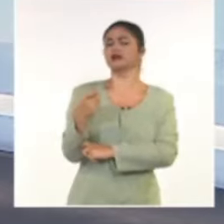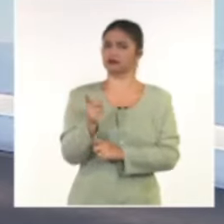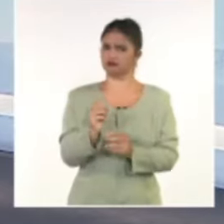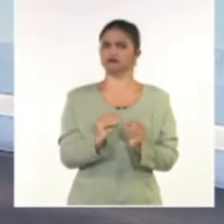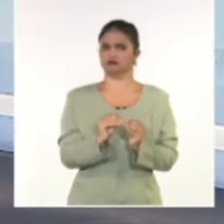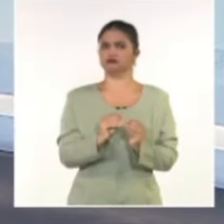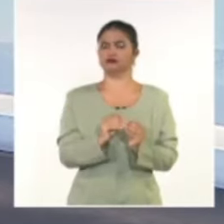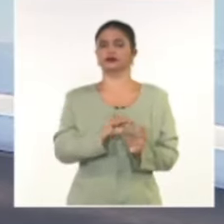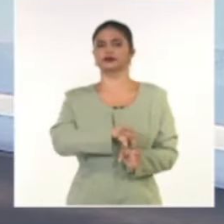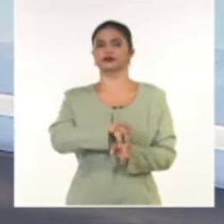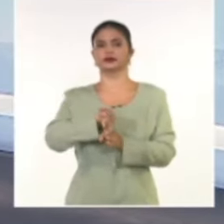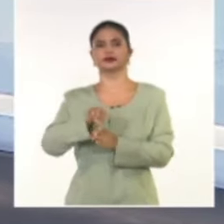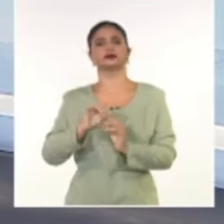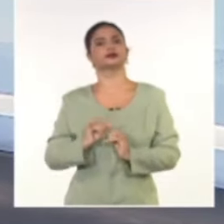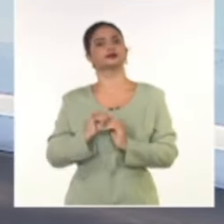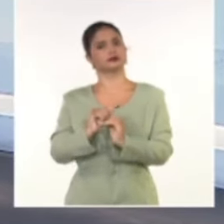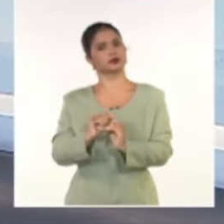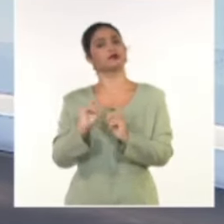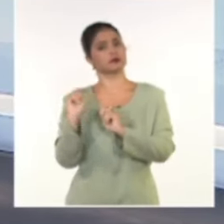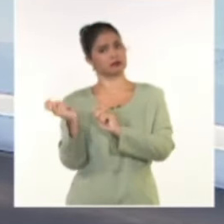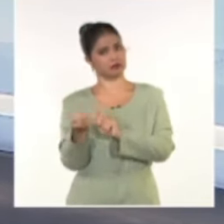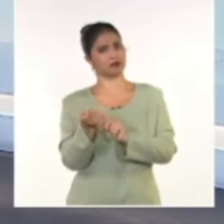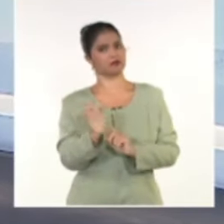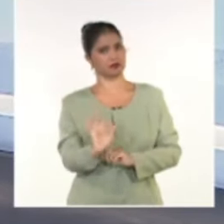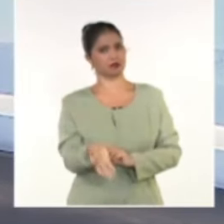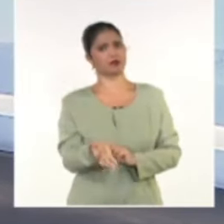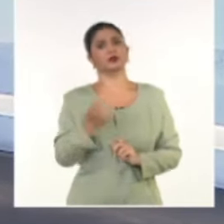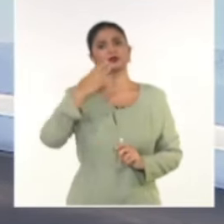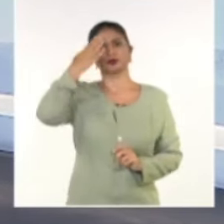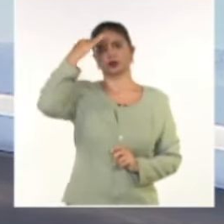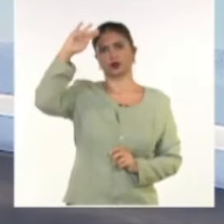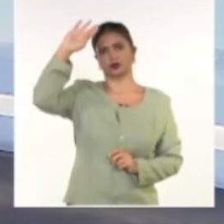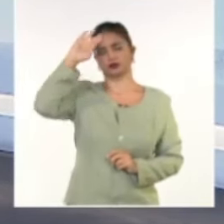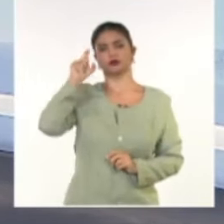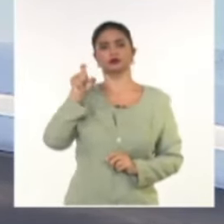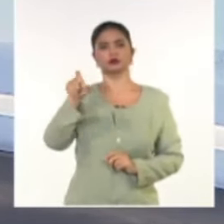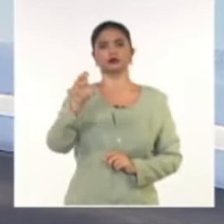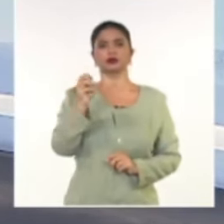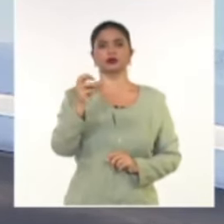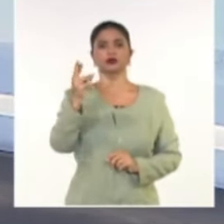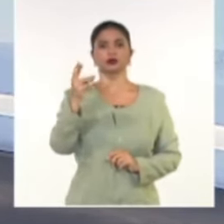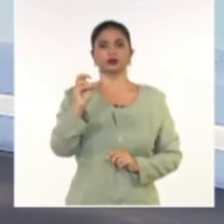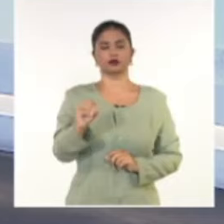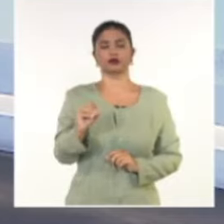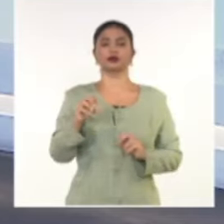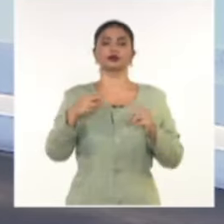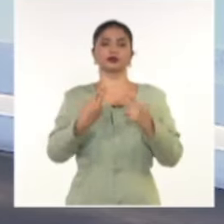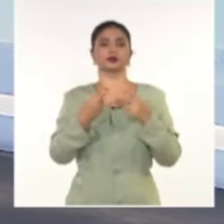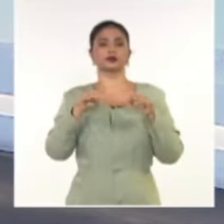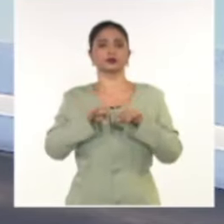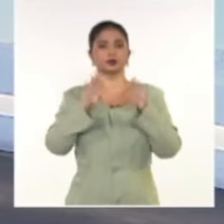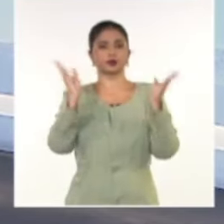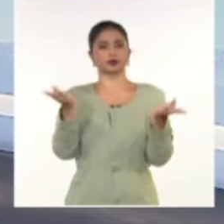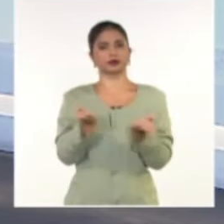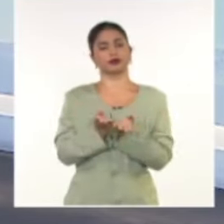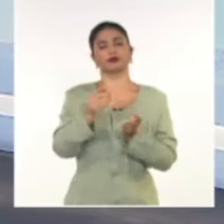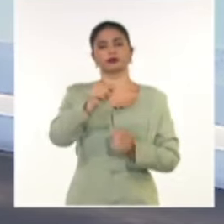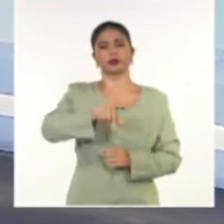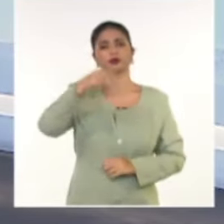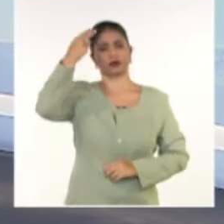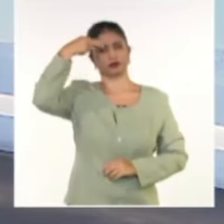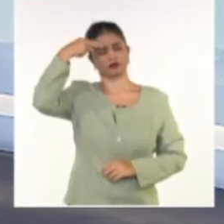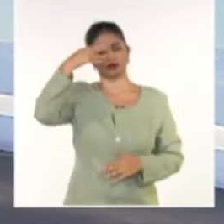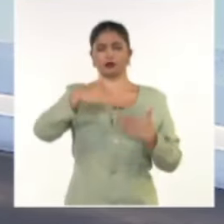Seguimos con el pasatiempo nacional y es que como ya se conoce, Cuba finalizó con el oro de forma invicta en el Campeonato Mundial de Béisbol para Ciegos y Débiles